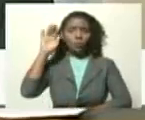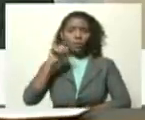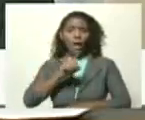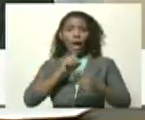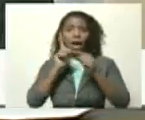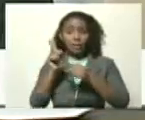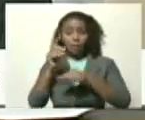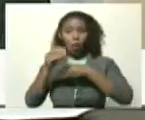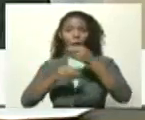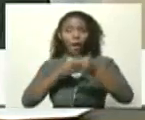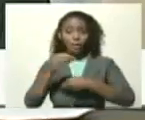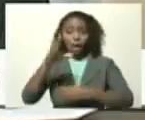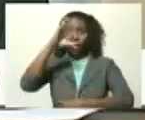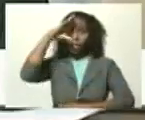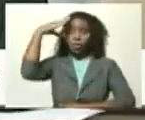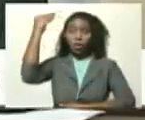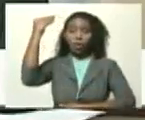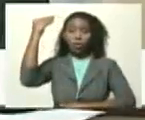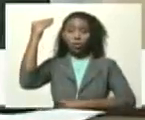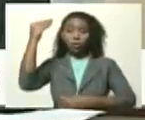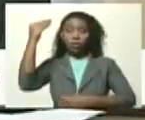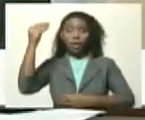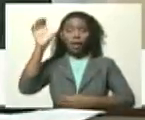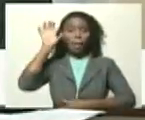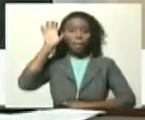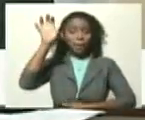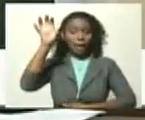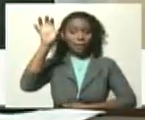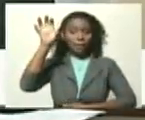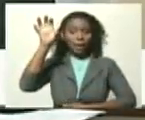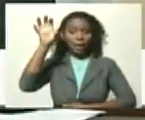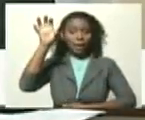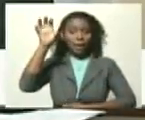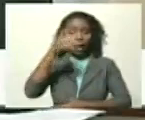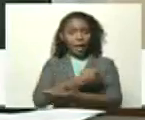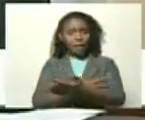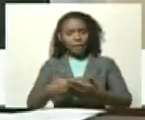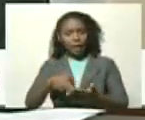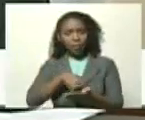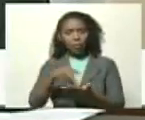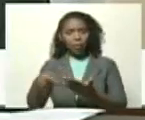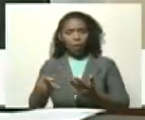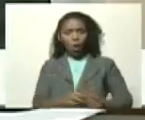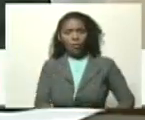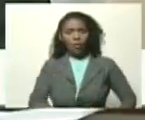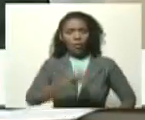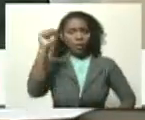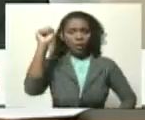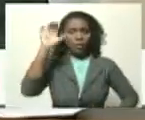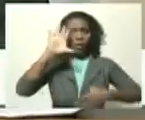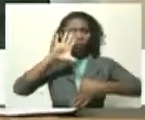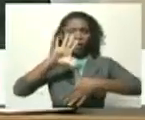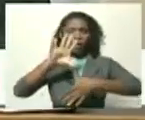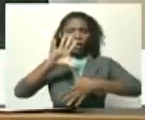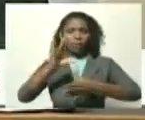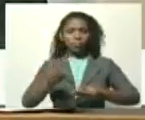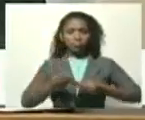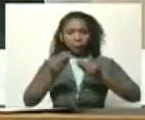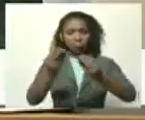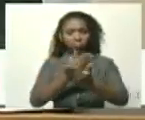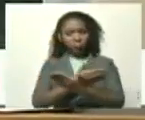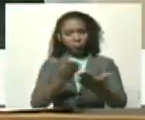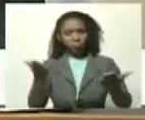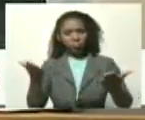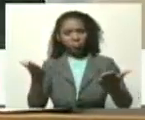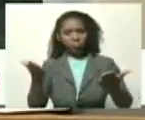hiciere, que Dios, que la patria, que la sangre derramada por los libertadores de América os lo premie.